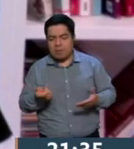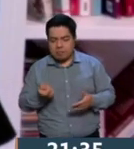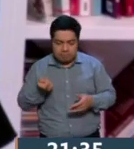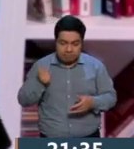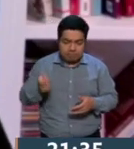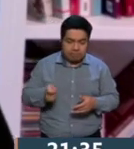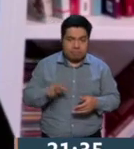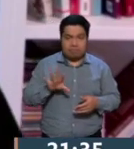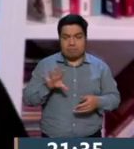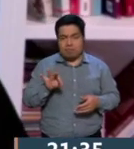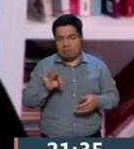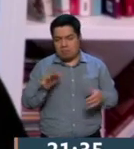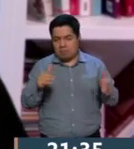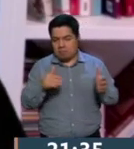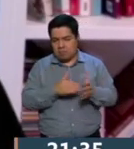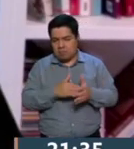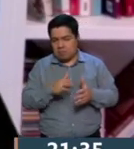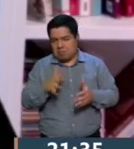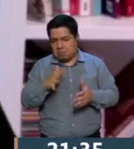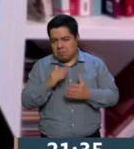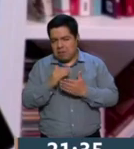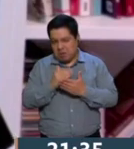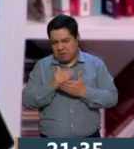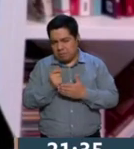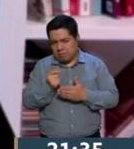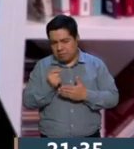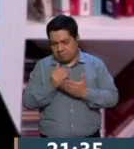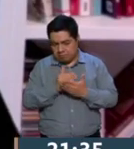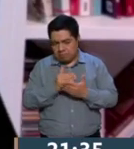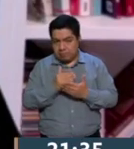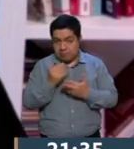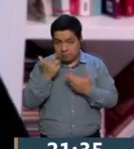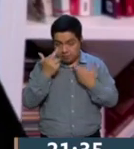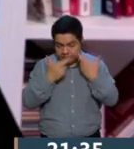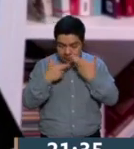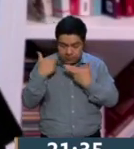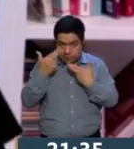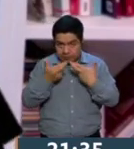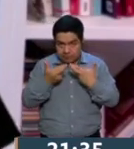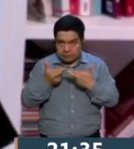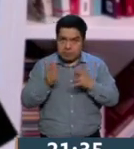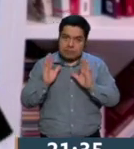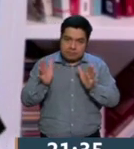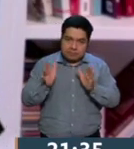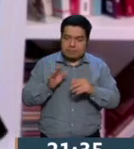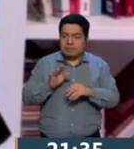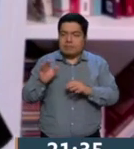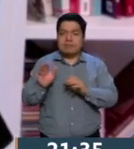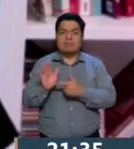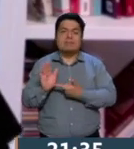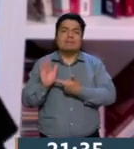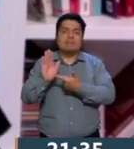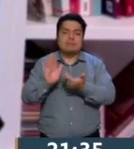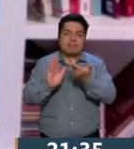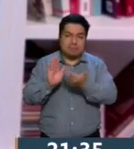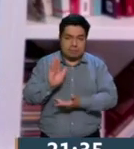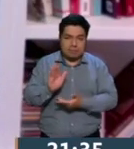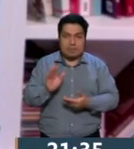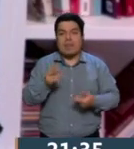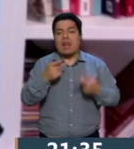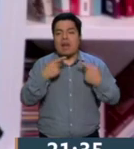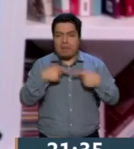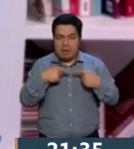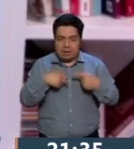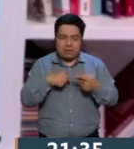en 40,000 aproximadamente, un poquito menos, pues que tendrían que revisar y que en todo caso mostrar que es la persona,